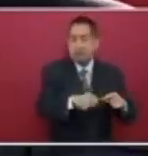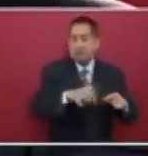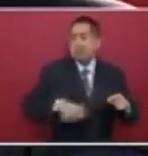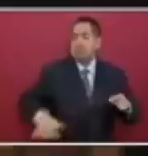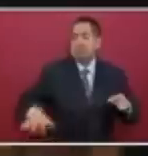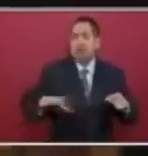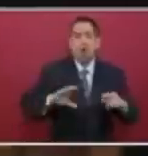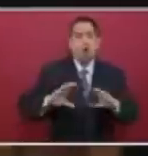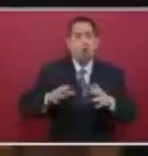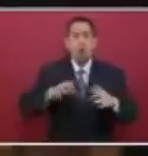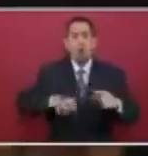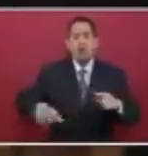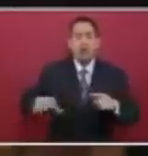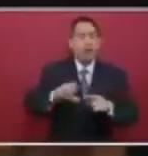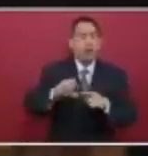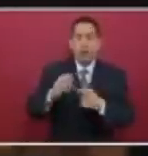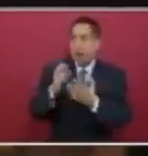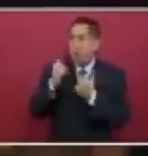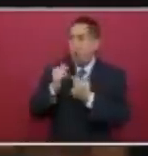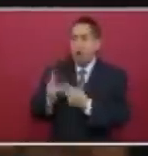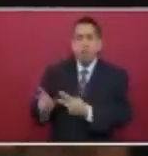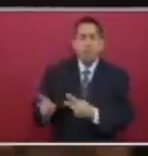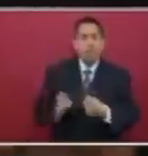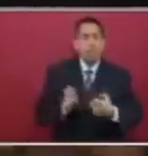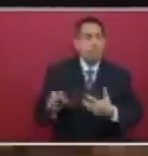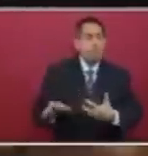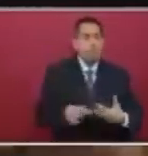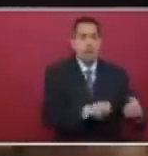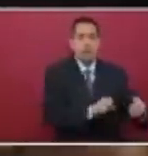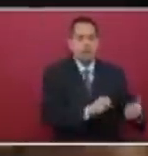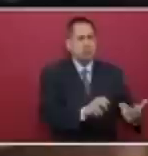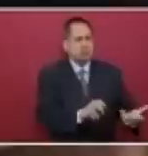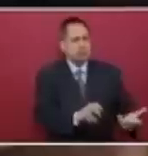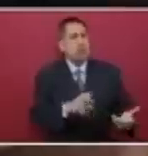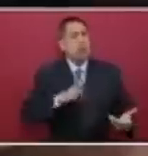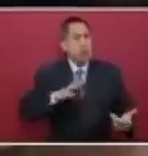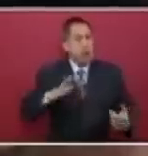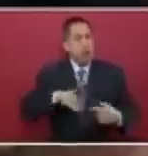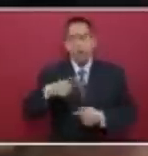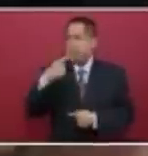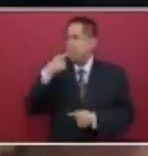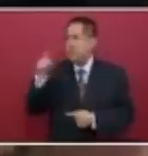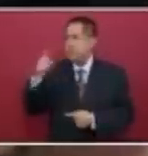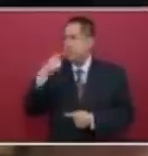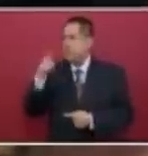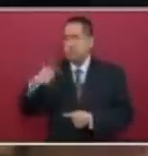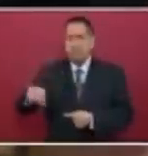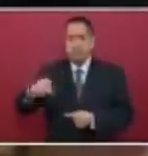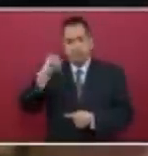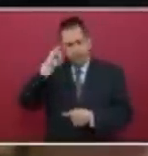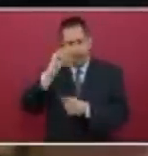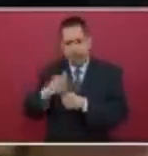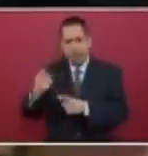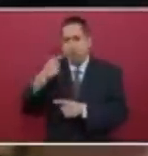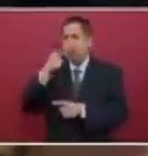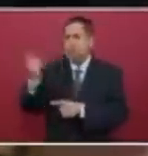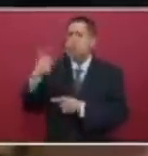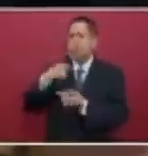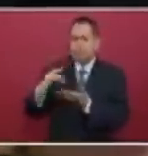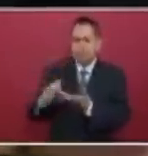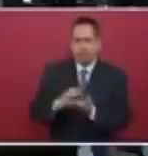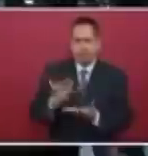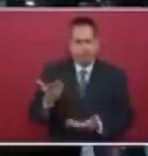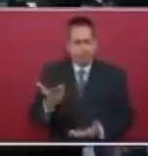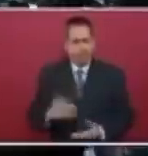comunidades sin este vital líquido existen diversas denuncias de los agricultores quisiéramos solicitar su apoyo